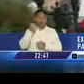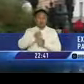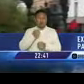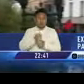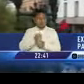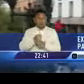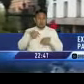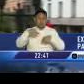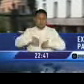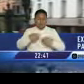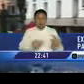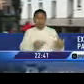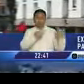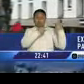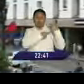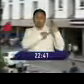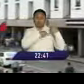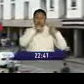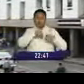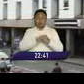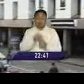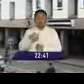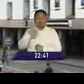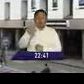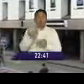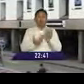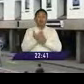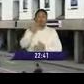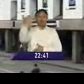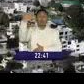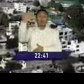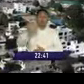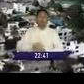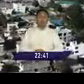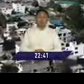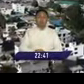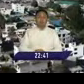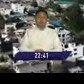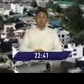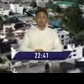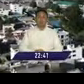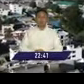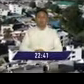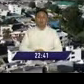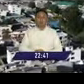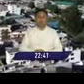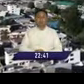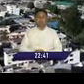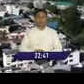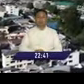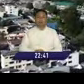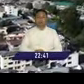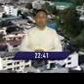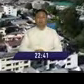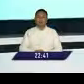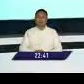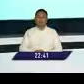duda algunos de los principales retos de quien llegue a ser el nuevo burgomaestre. Informó Sofía